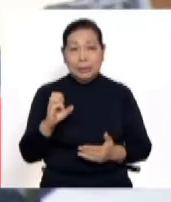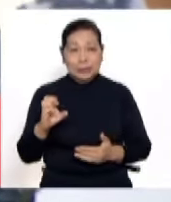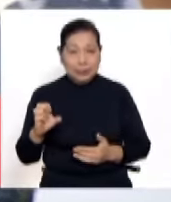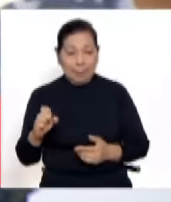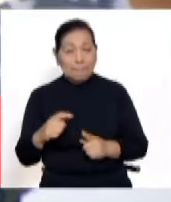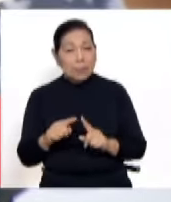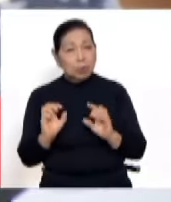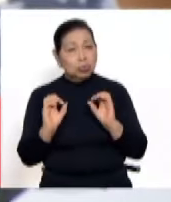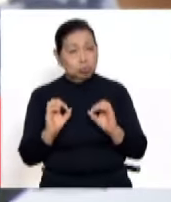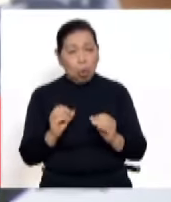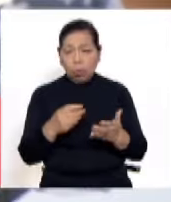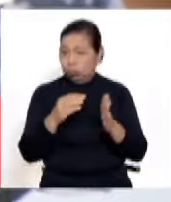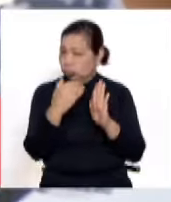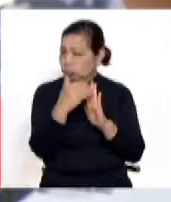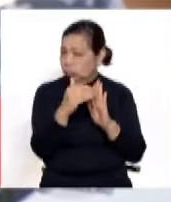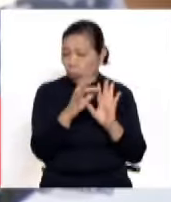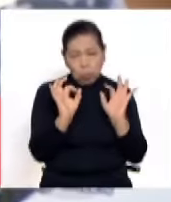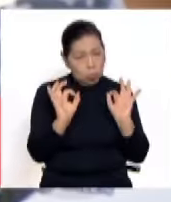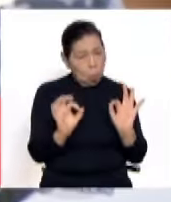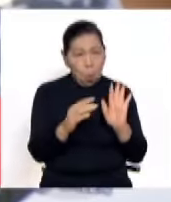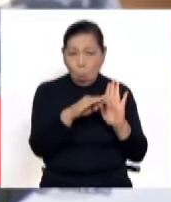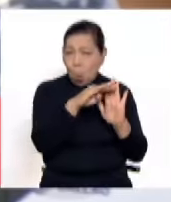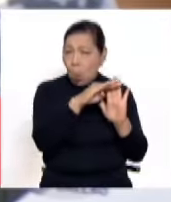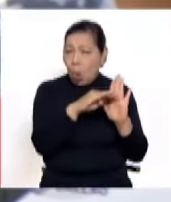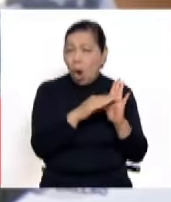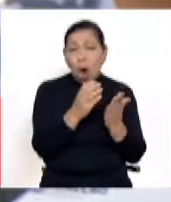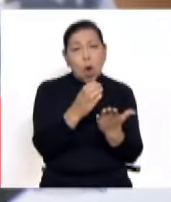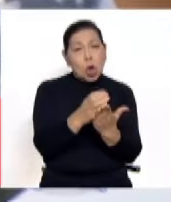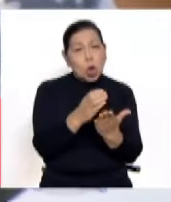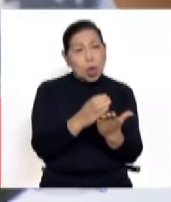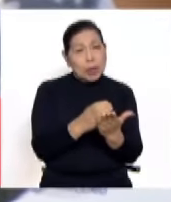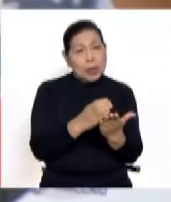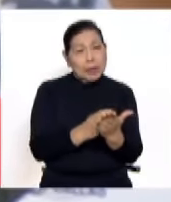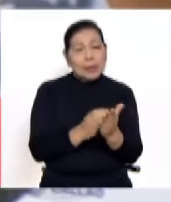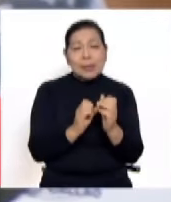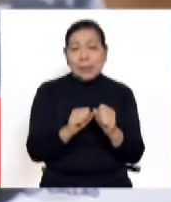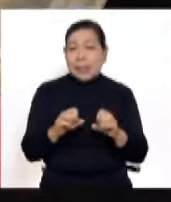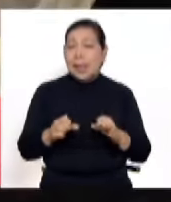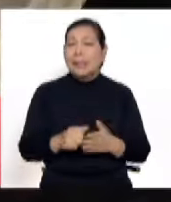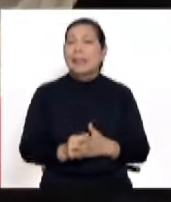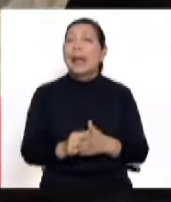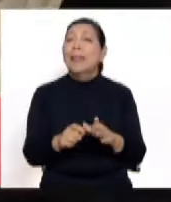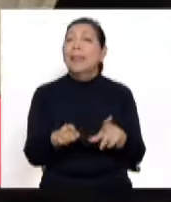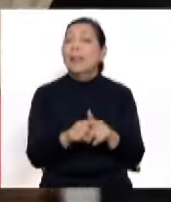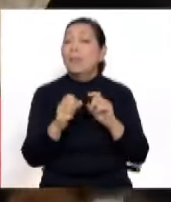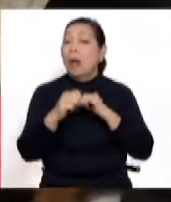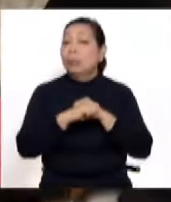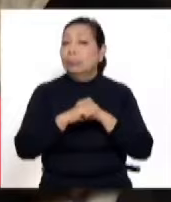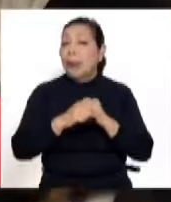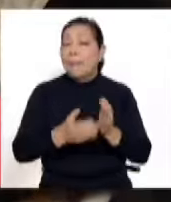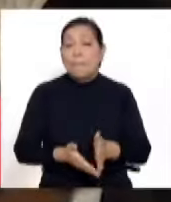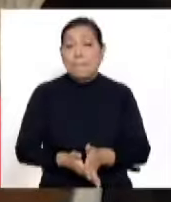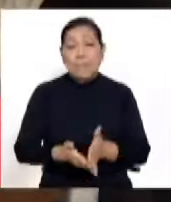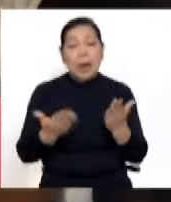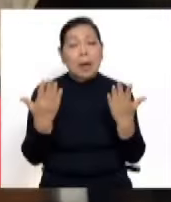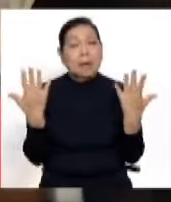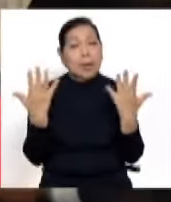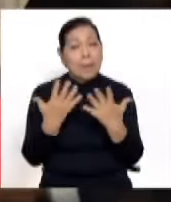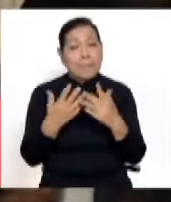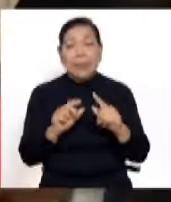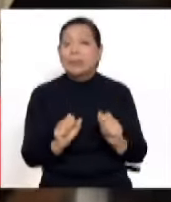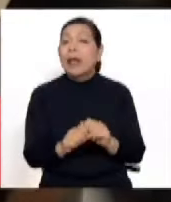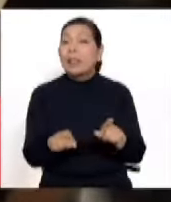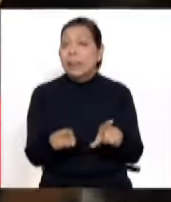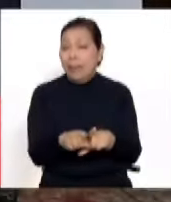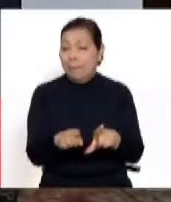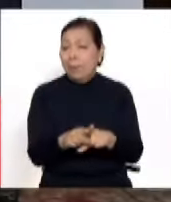que están debidamente registrados en el sistema electrónico de contrataciones del Estado, SEACE, y también publicados en el portal de transparencia.